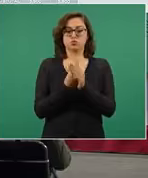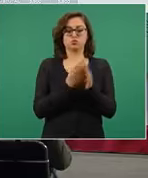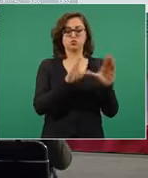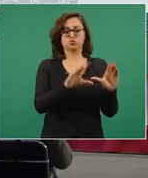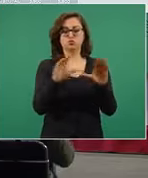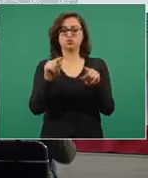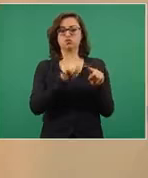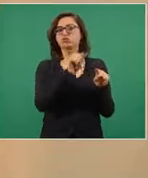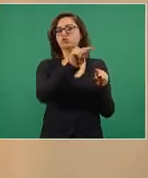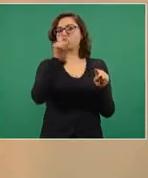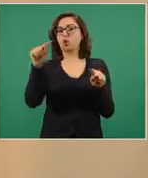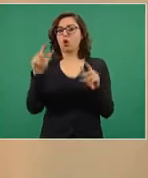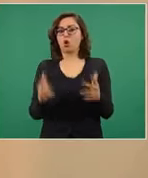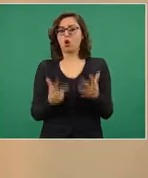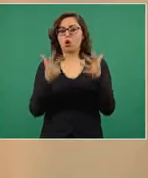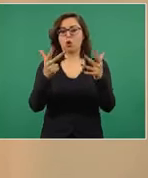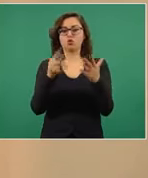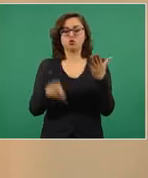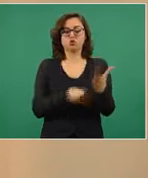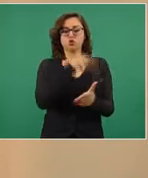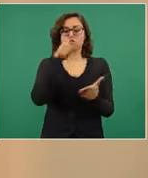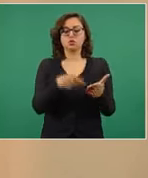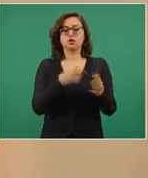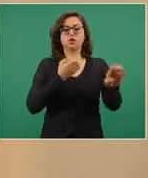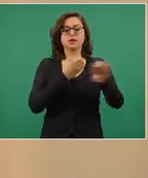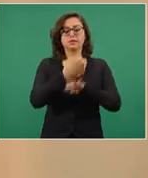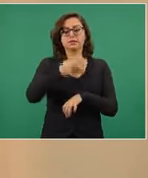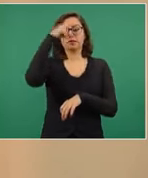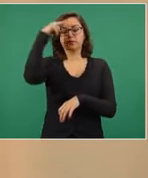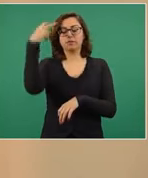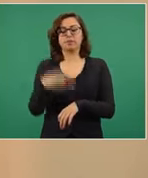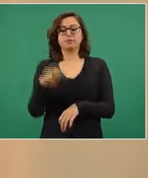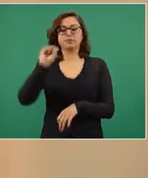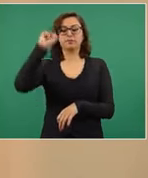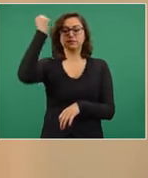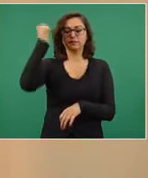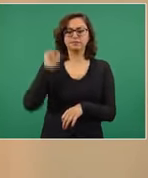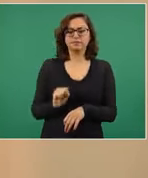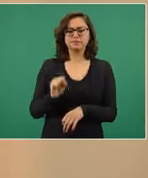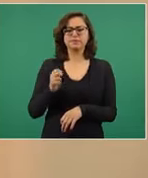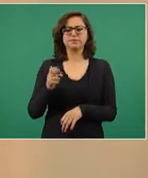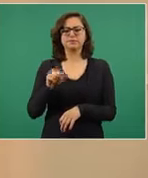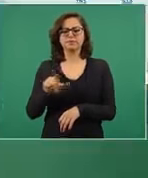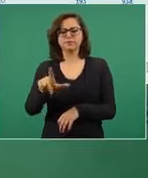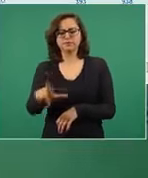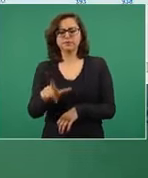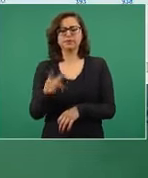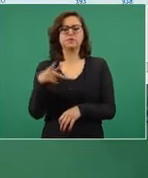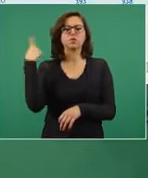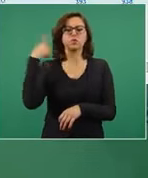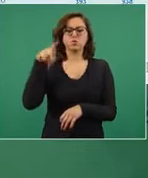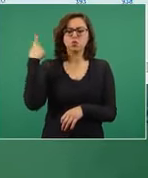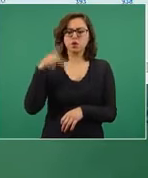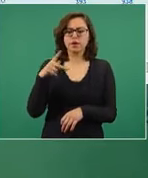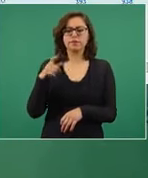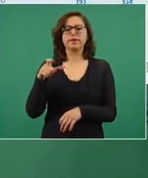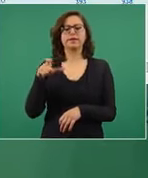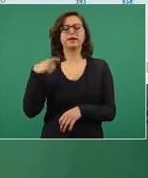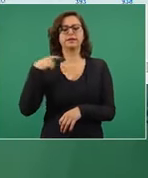de adiestramiento distribuidos en el Estado de México, Sinaloa, Nuevo León, Puebla, Quintana Roo, Coahuila